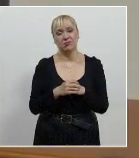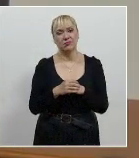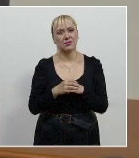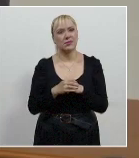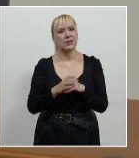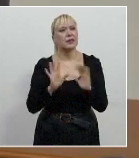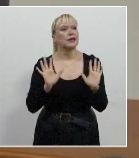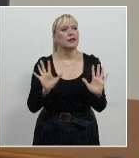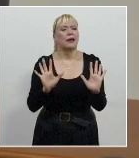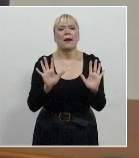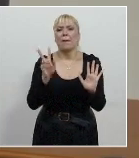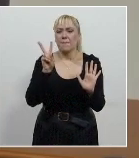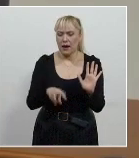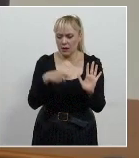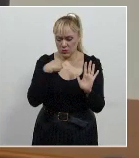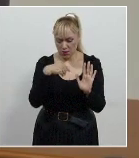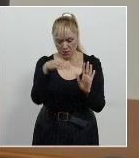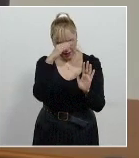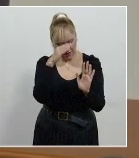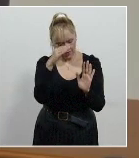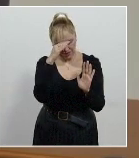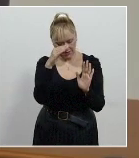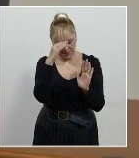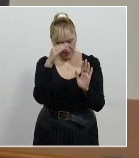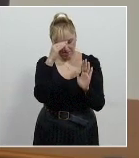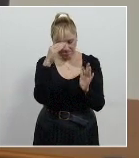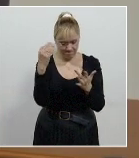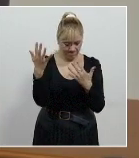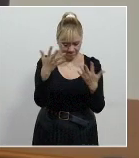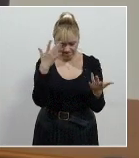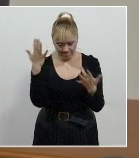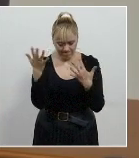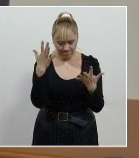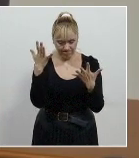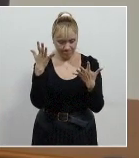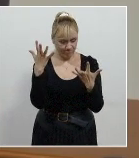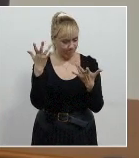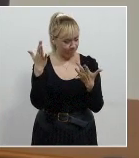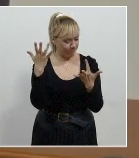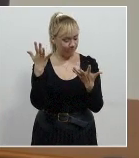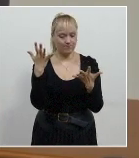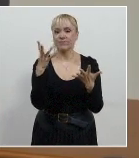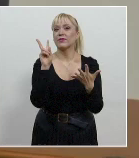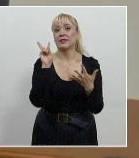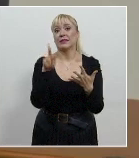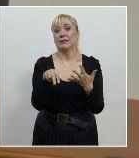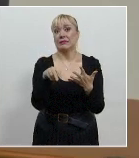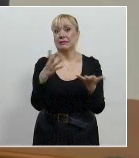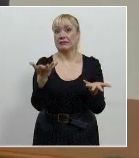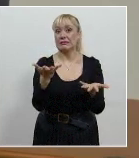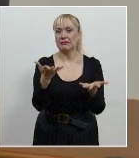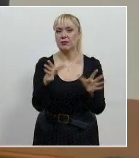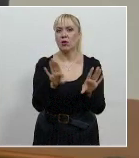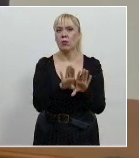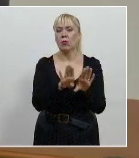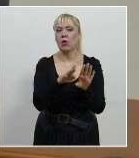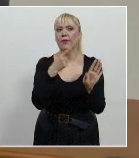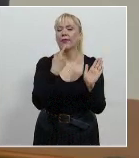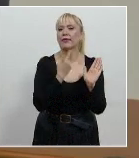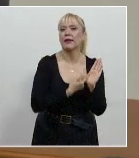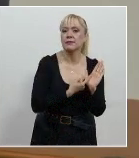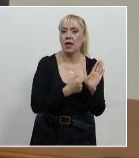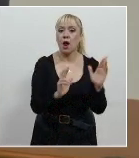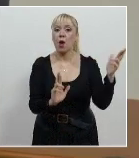La realidad, pensé mucho, y eso de pensar mucho es limitado porque el acuerdo